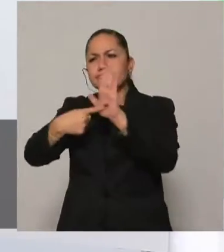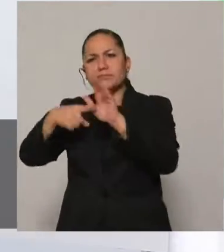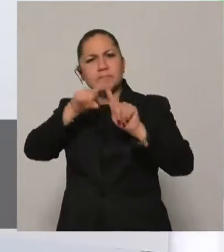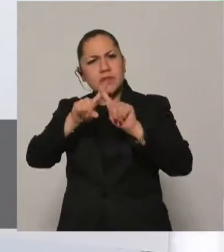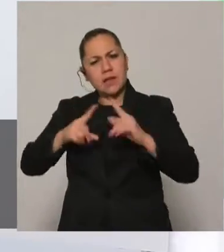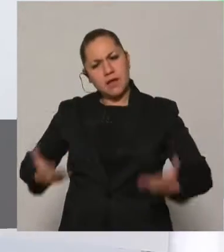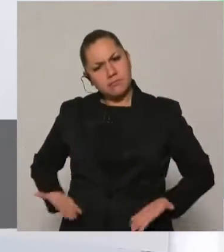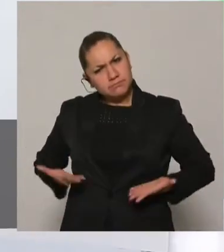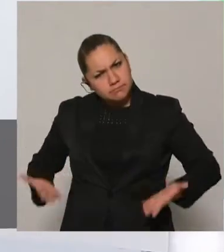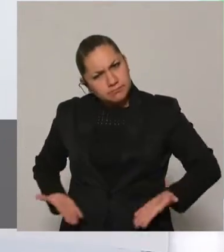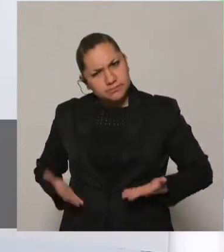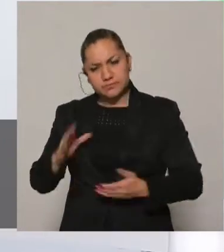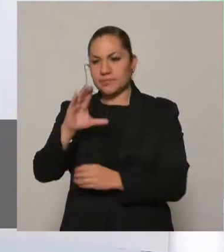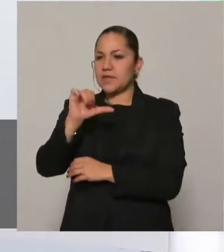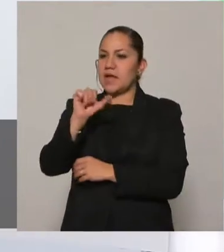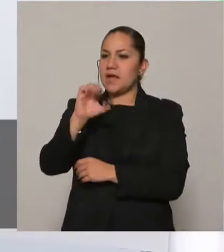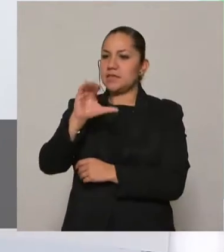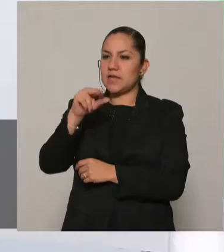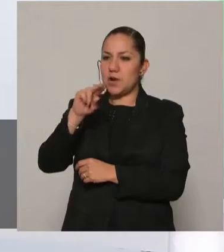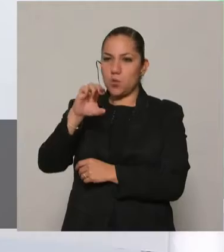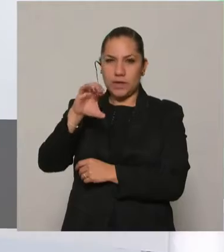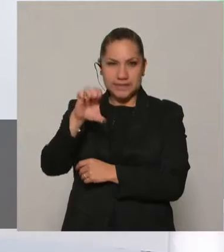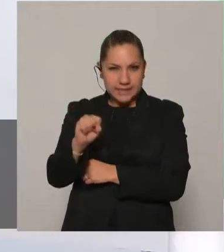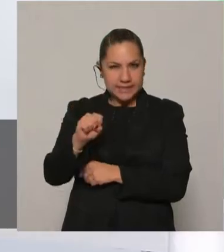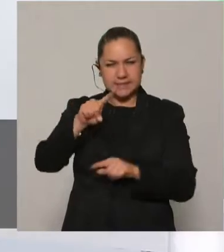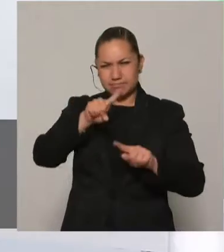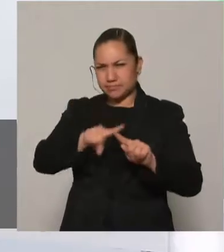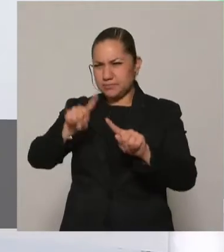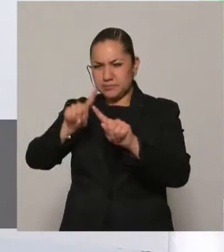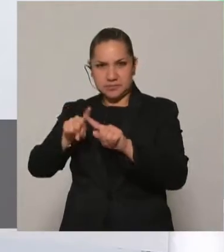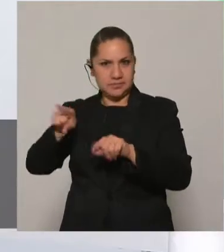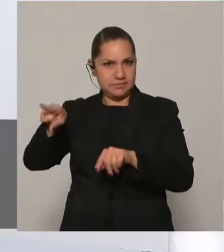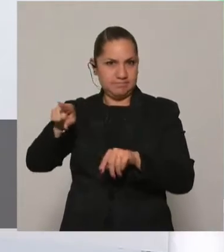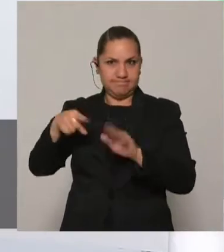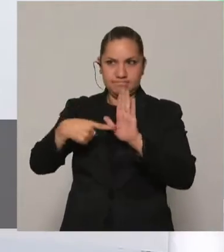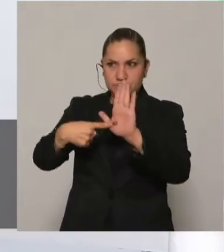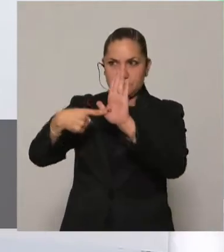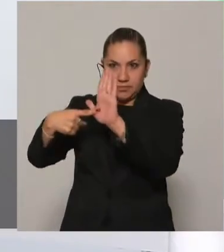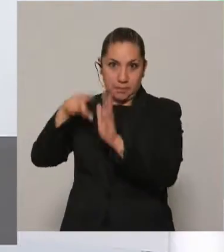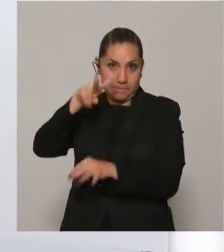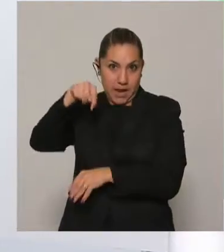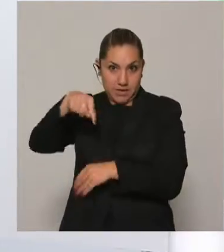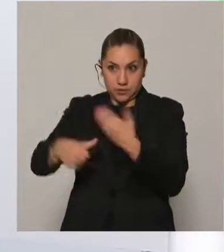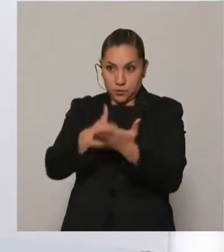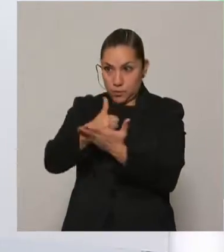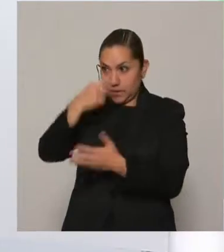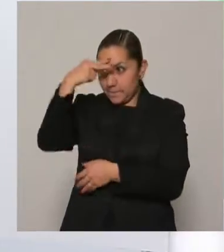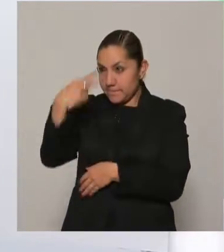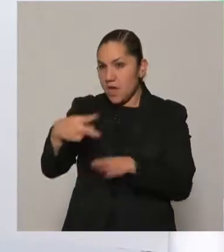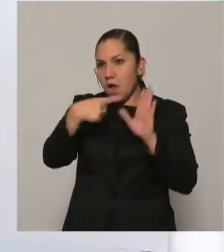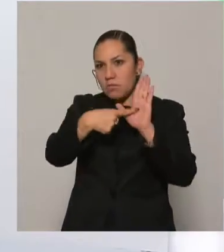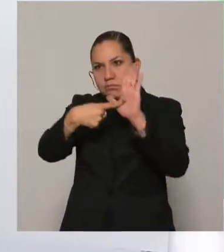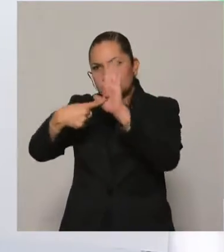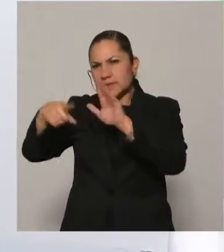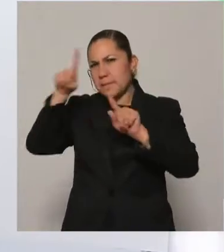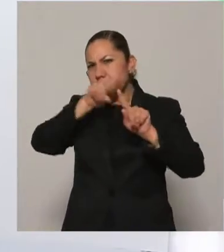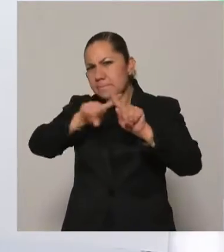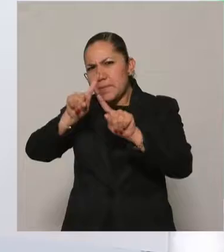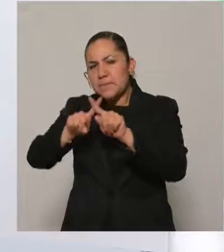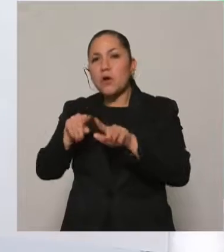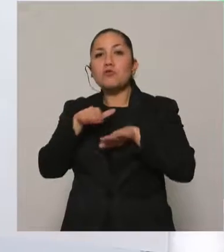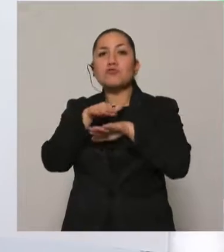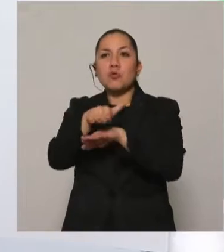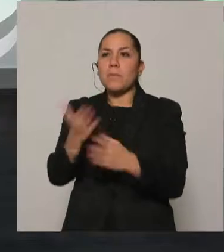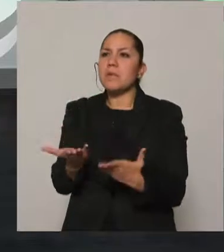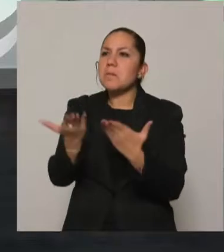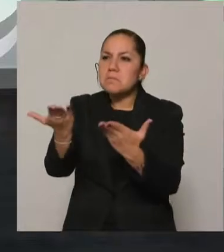el cascanueces. O sea, de verdad hay una oferta increíble en la capital del país, cultural, gastronómica y por supuesto